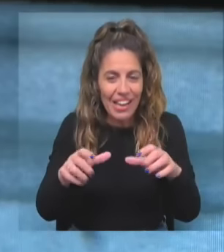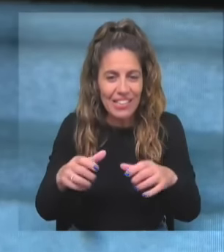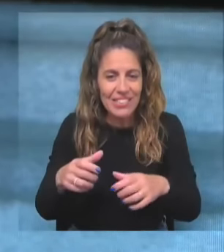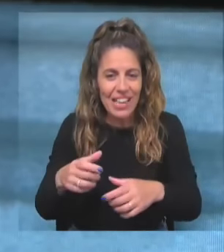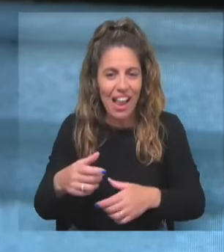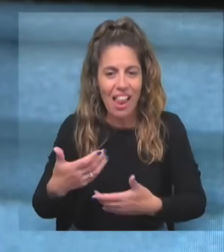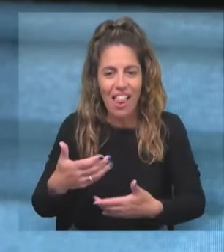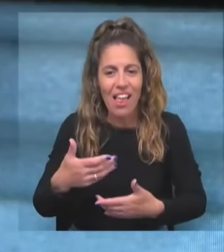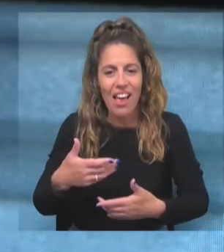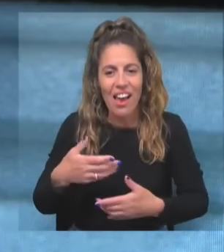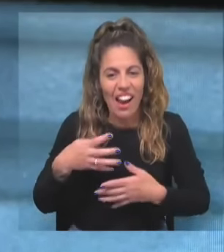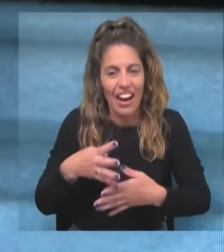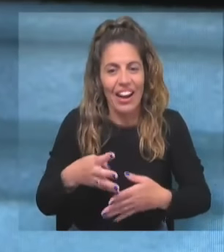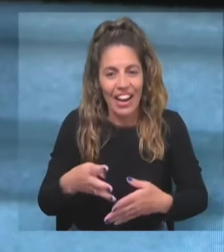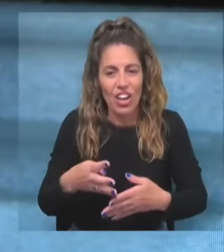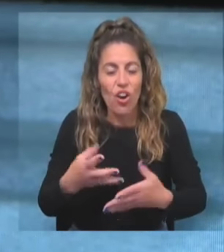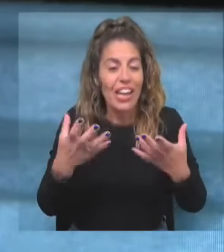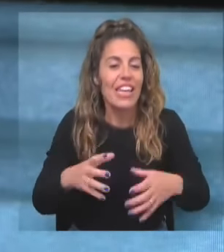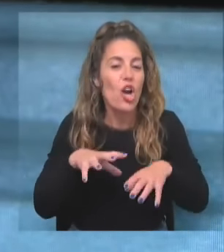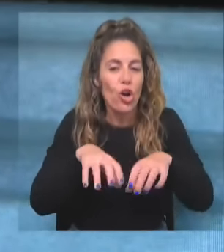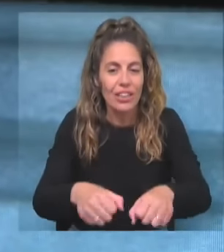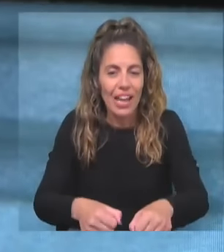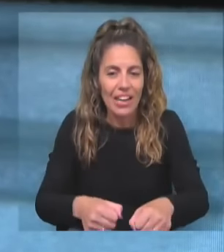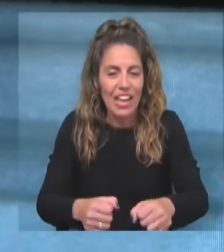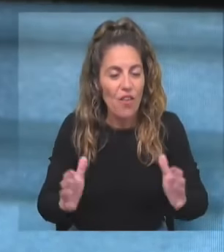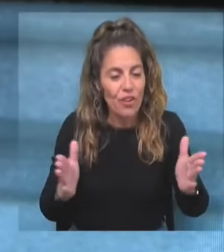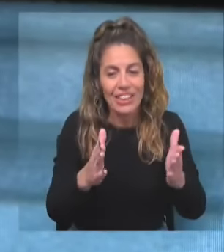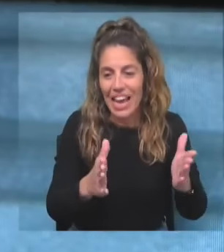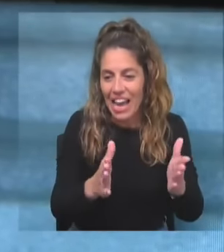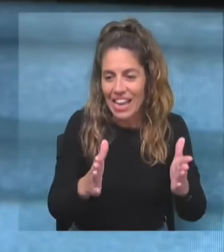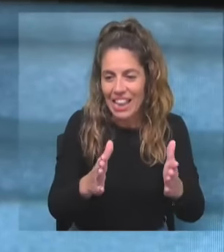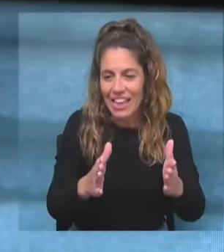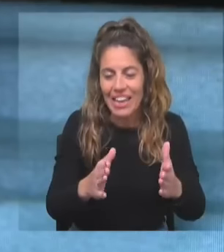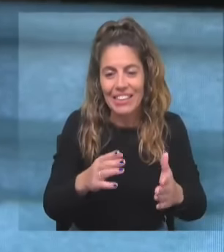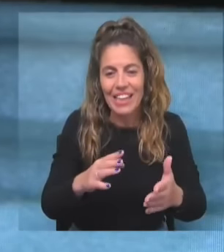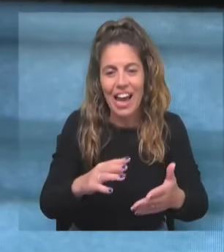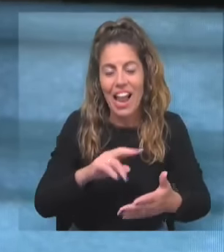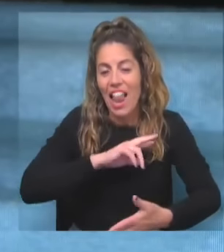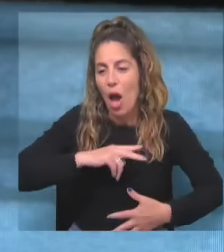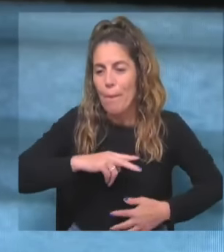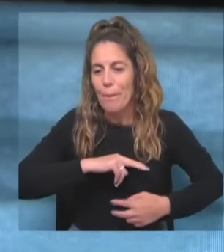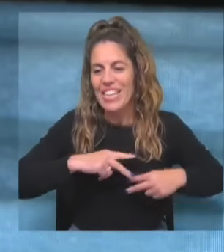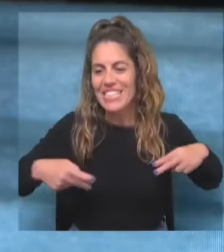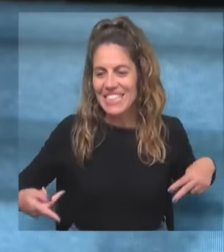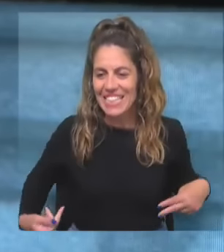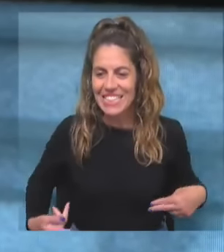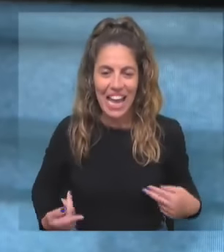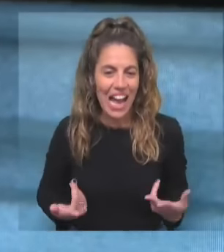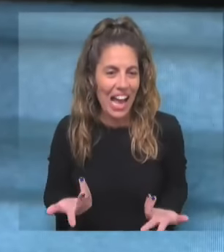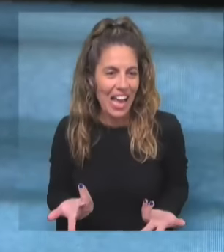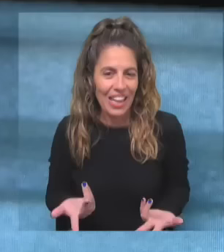él se instala a la princesa desnuda. Por eso Desnudo de Seguridades. Las sensibilidades de la